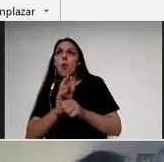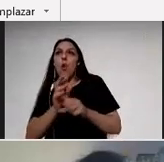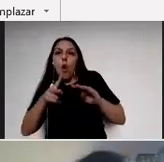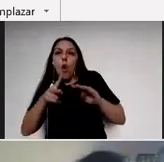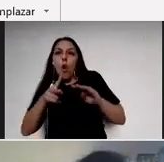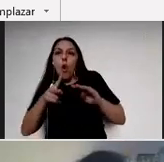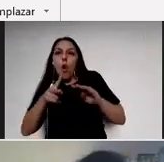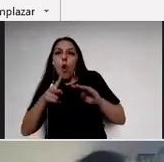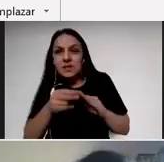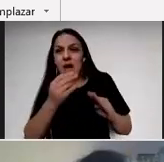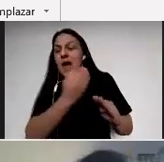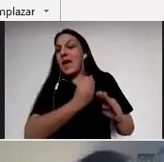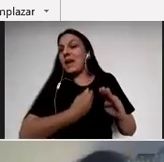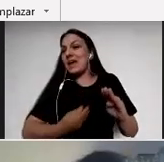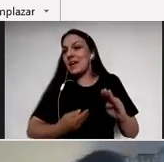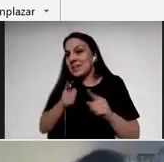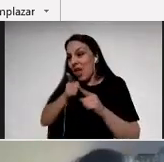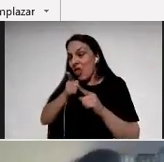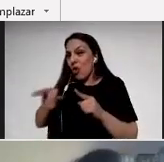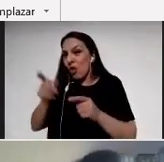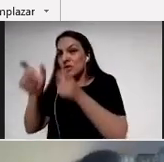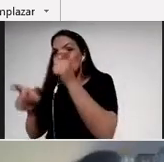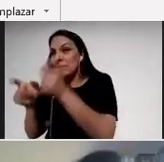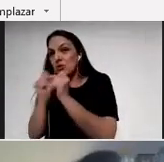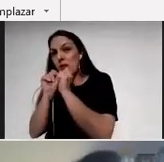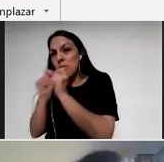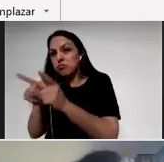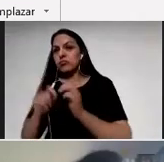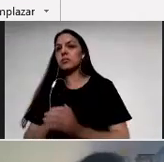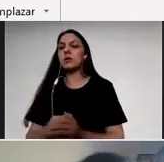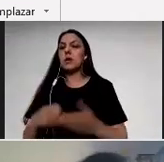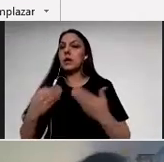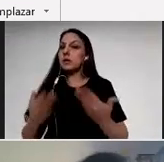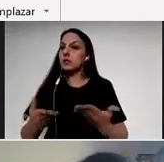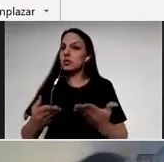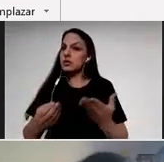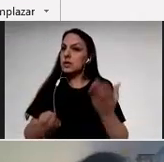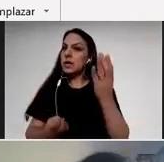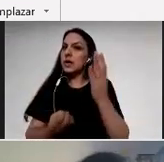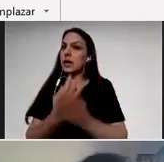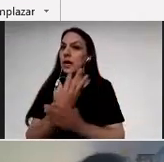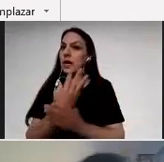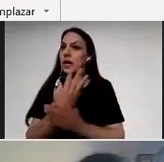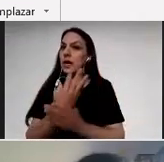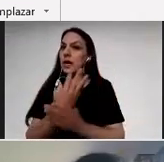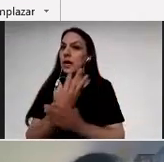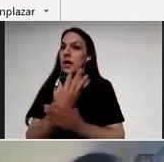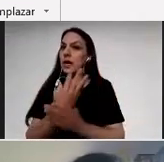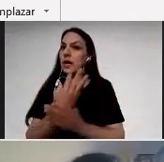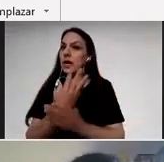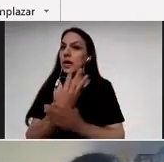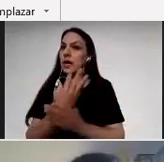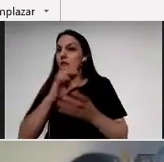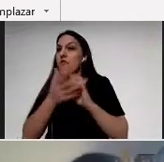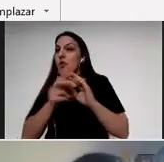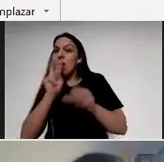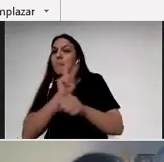personas en el ámbito interno. Así se constituyen instancias de protección de derechos individuales